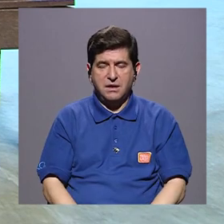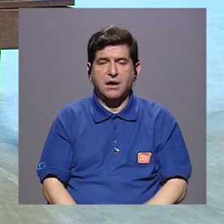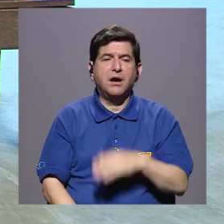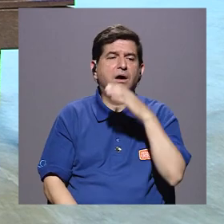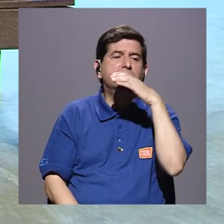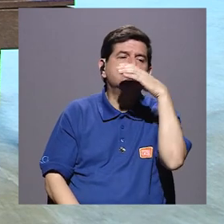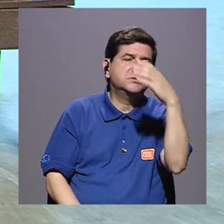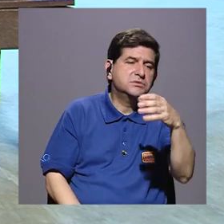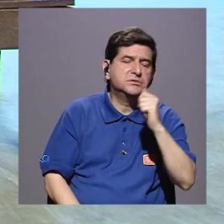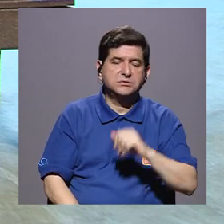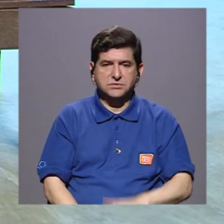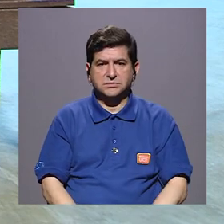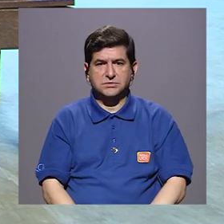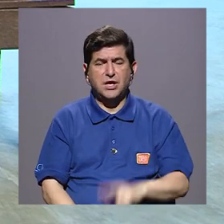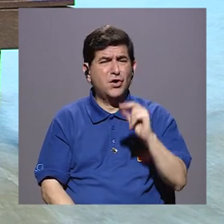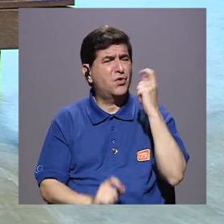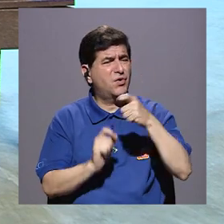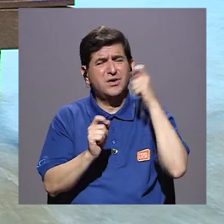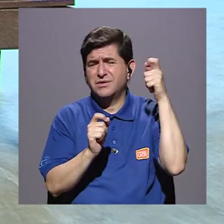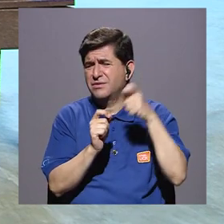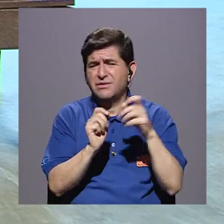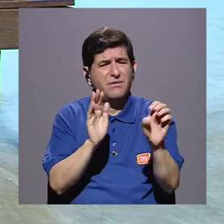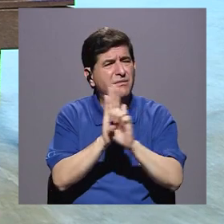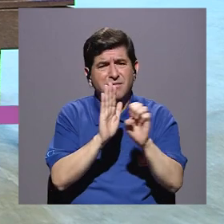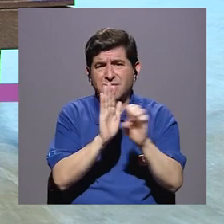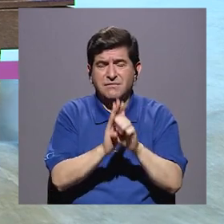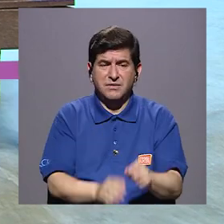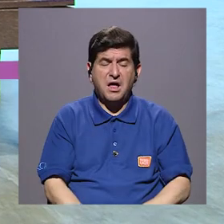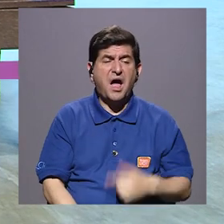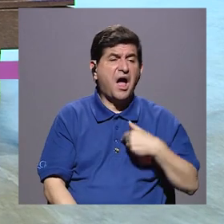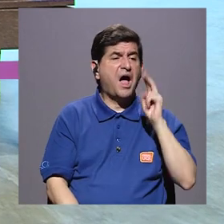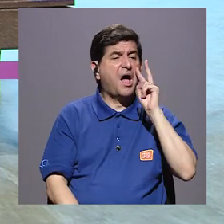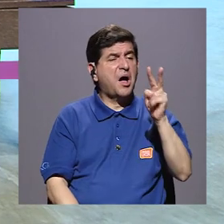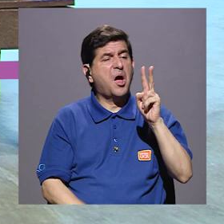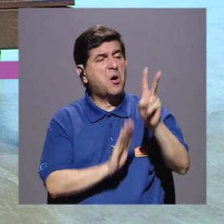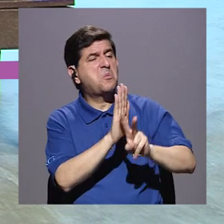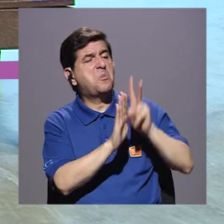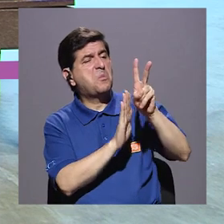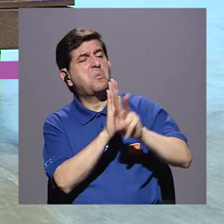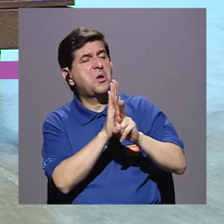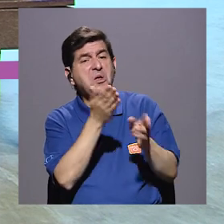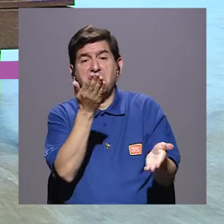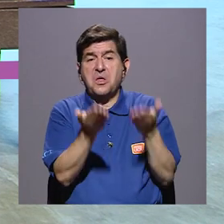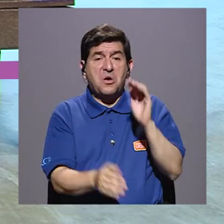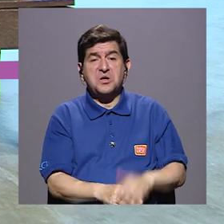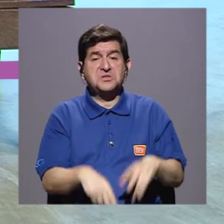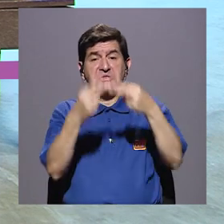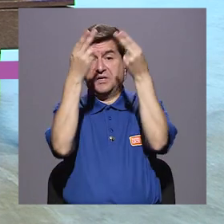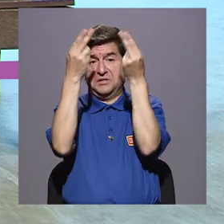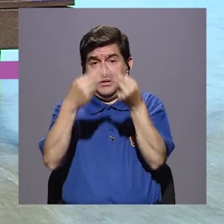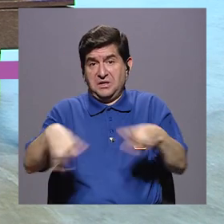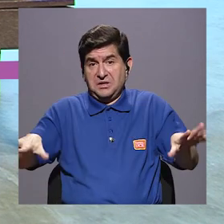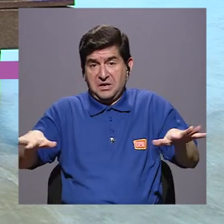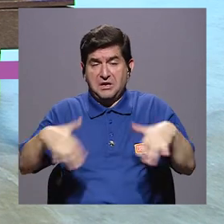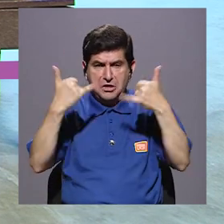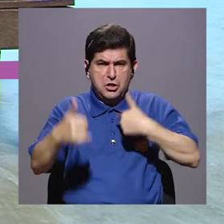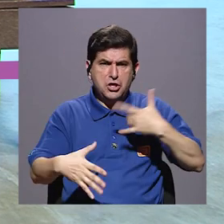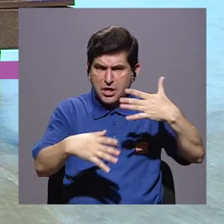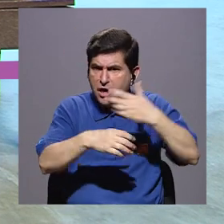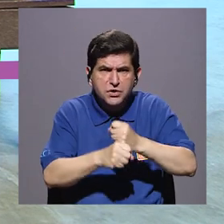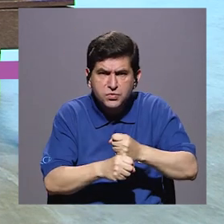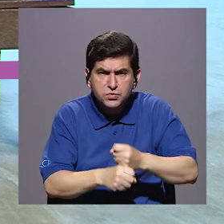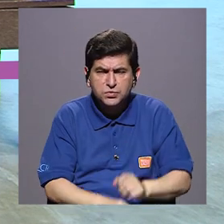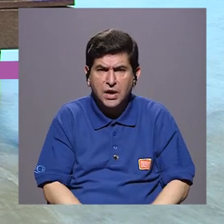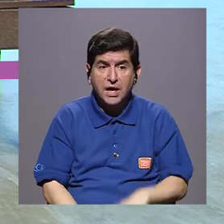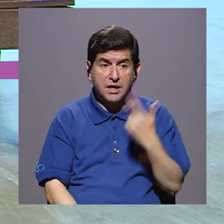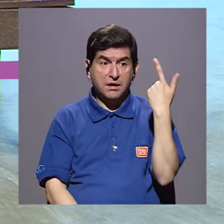a darle recomendaciones y no específicamente, por ejemplo, que vi algunos videos en internet, por ejemplo, y que ya me puse a hacerlos